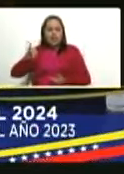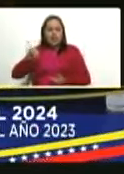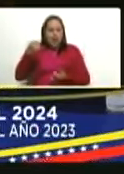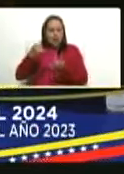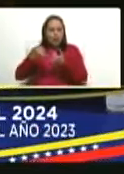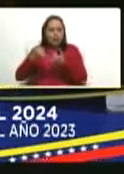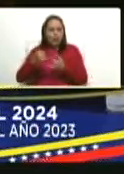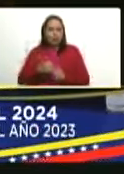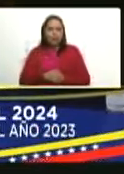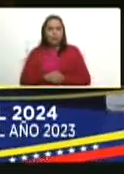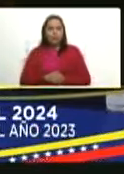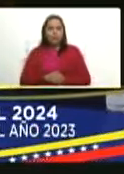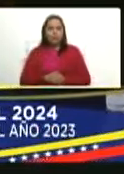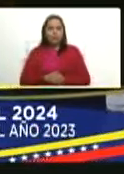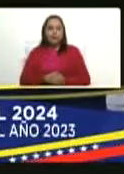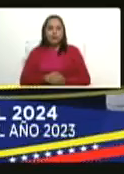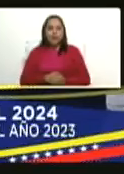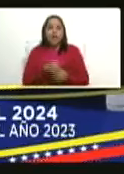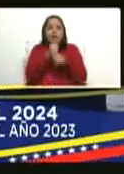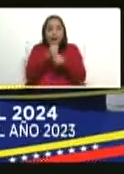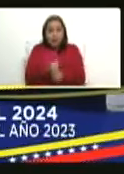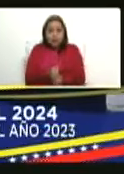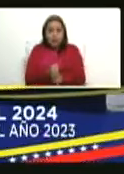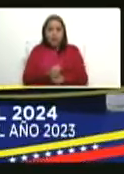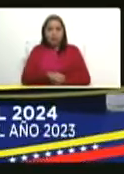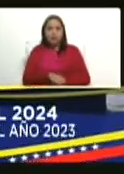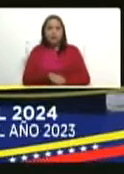pues esperamos que sea,